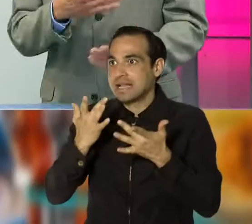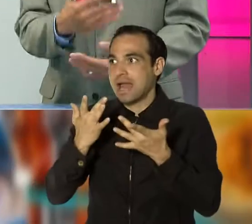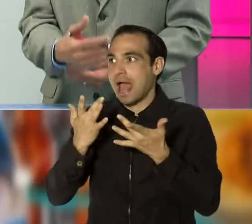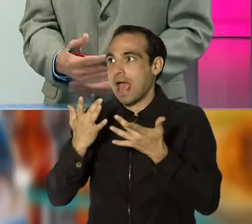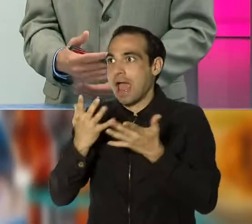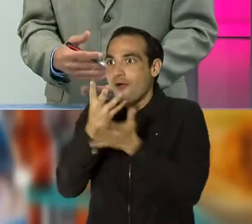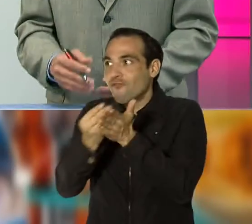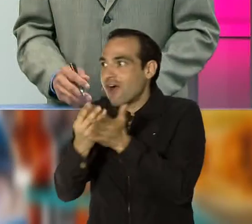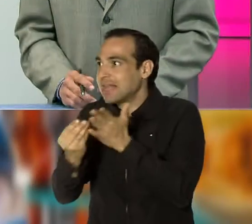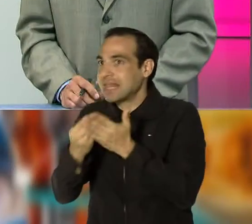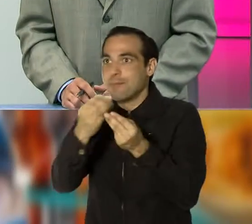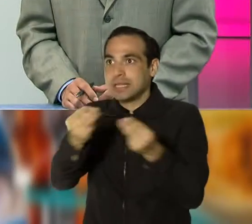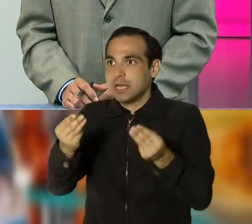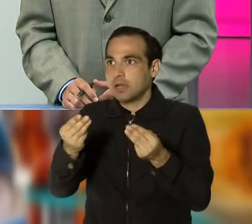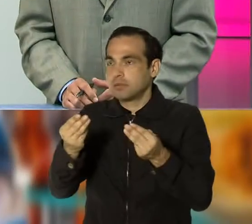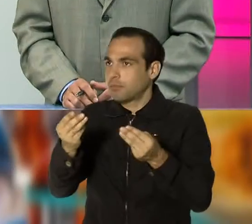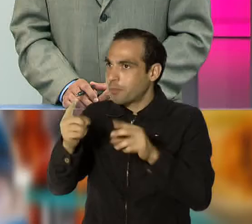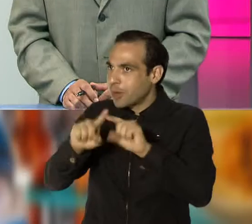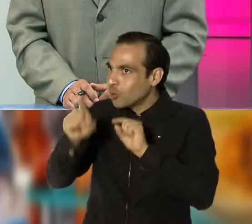ese aumento del doble?